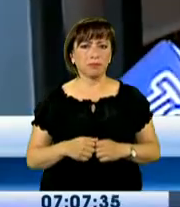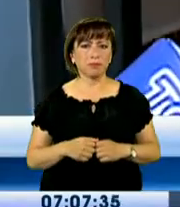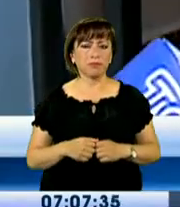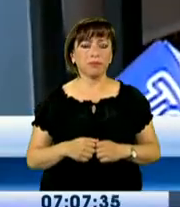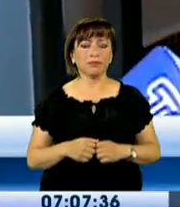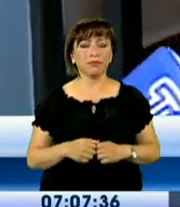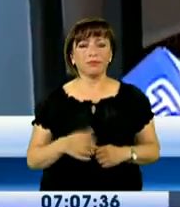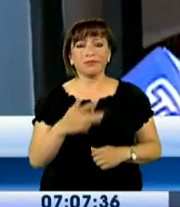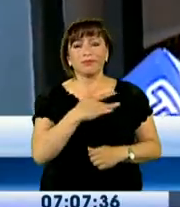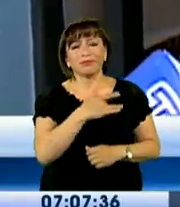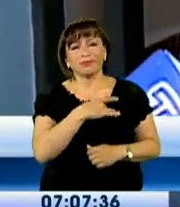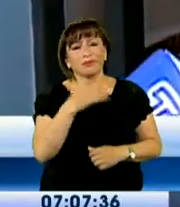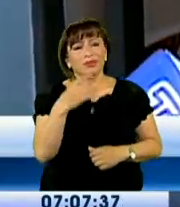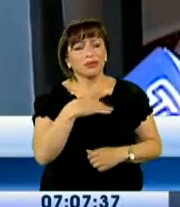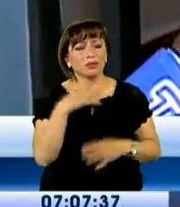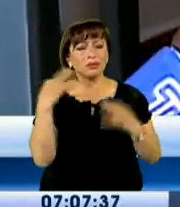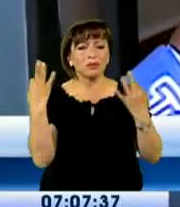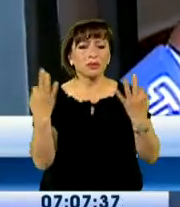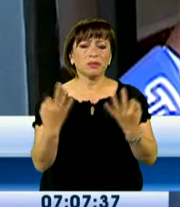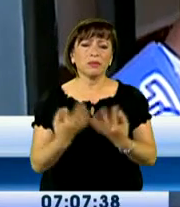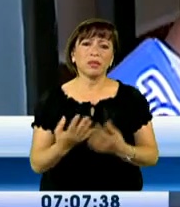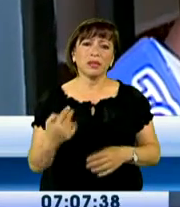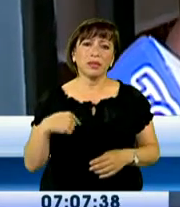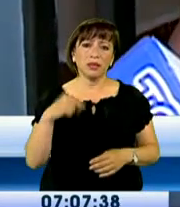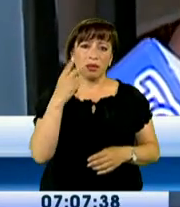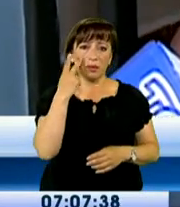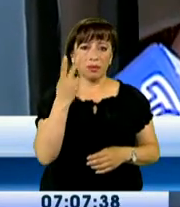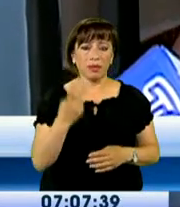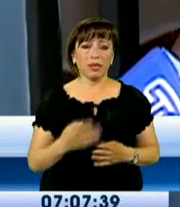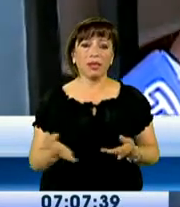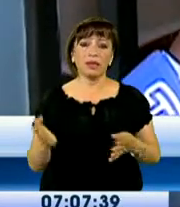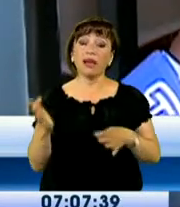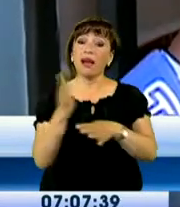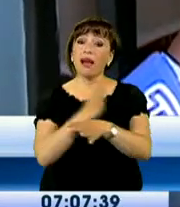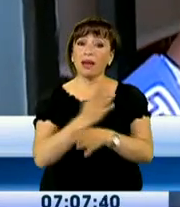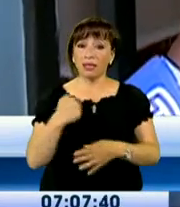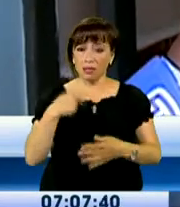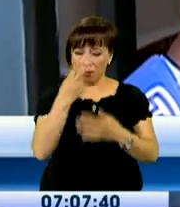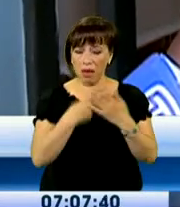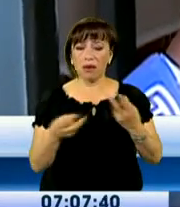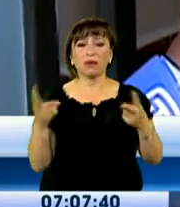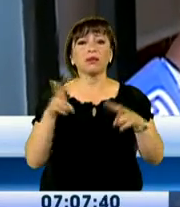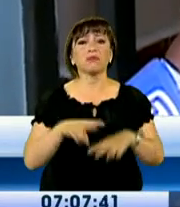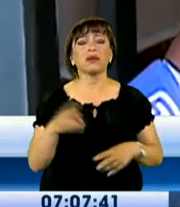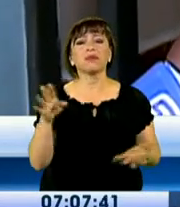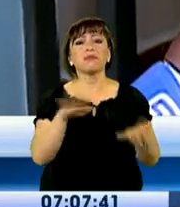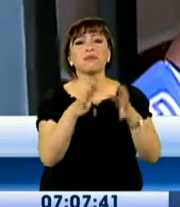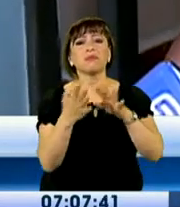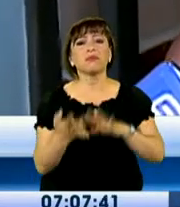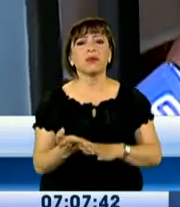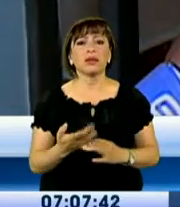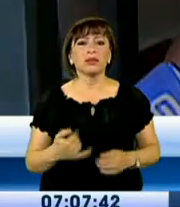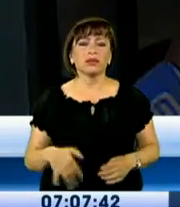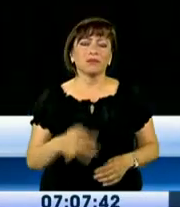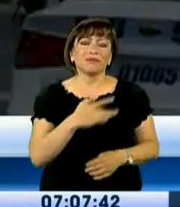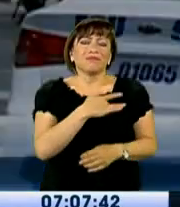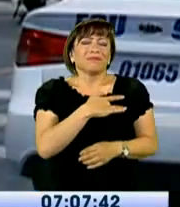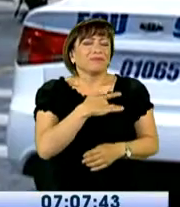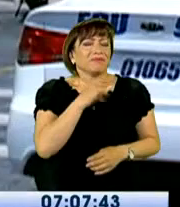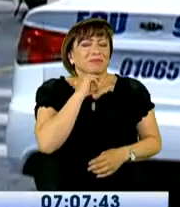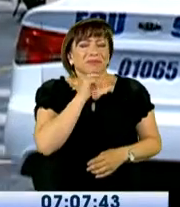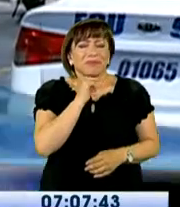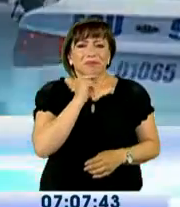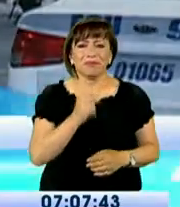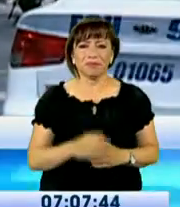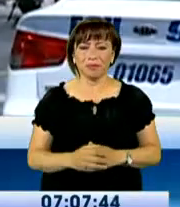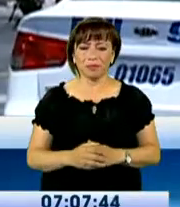familia. Como le comentaba yo, a mi hijo también le asesinaron y el dolor es muy fuerte. O sea, eso no le va a pasar nunca. El